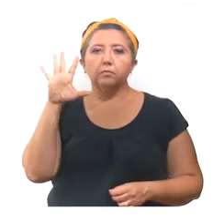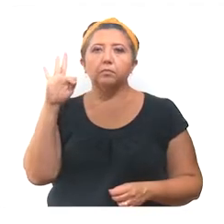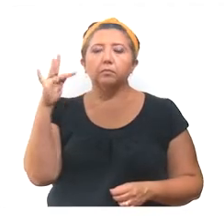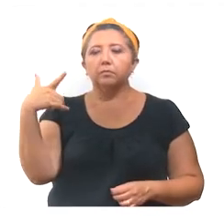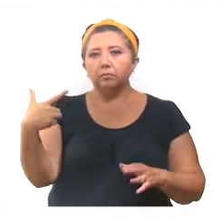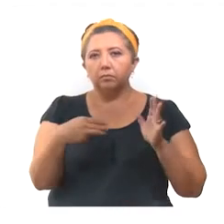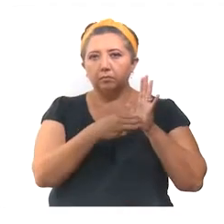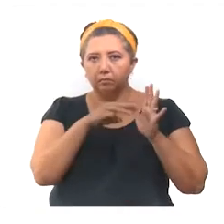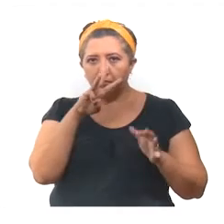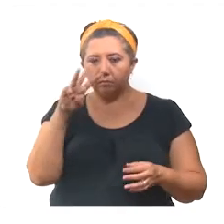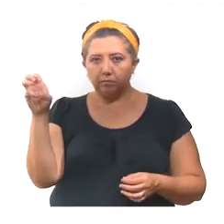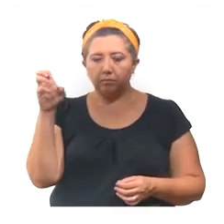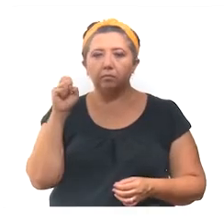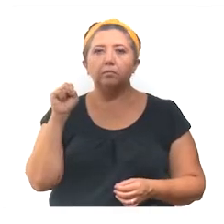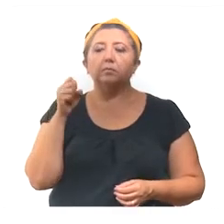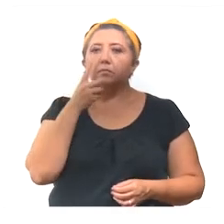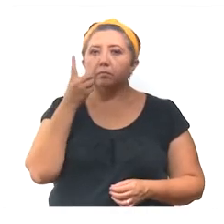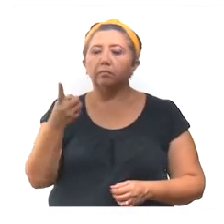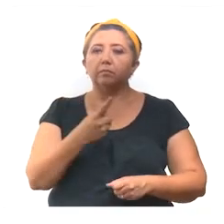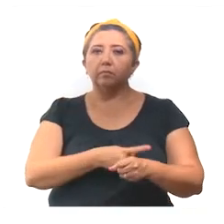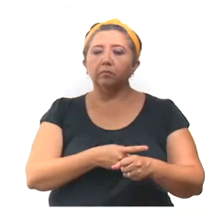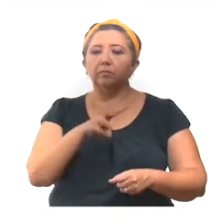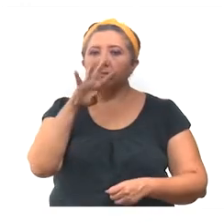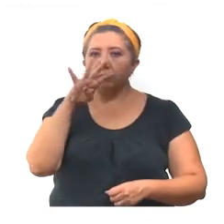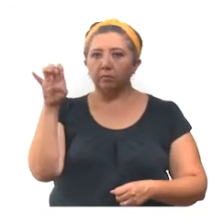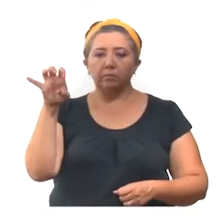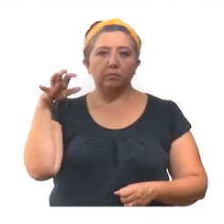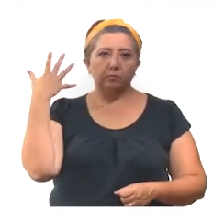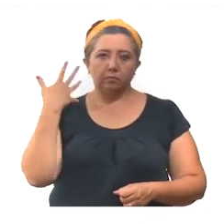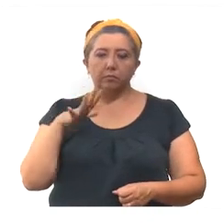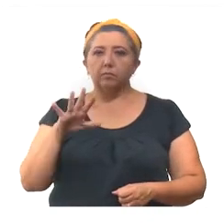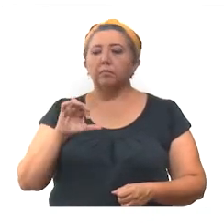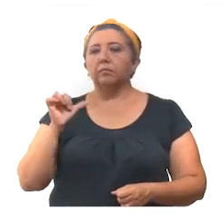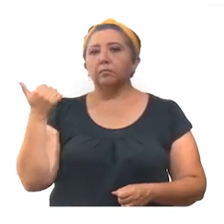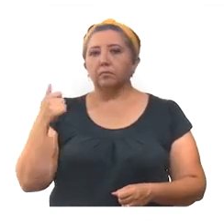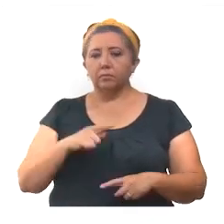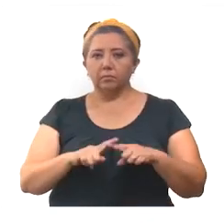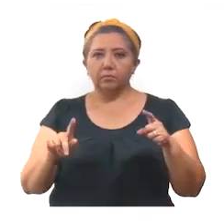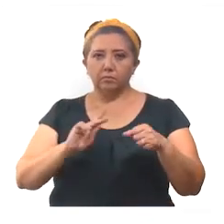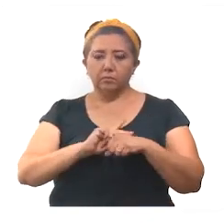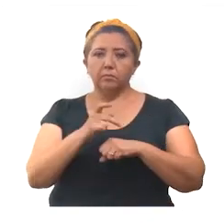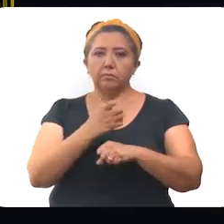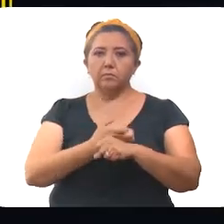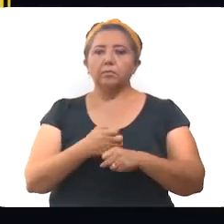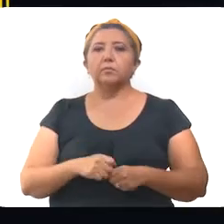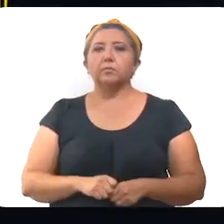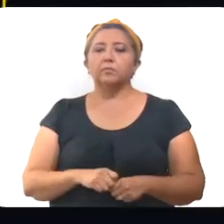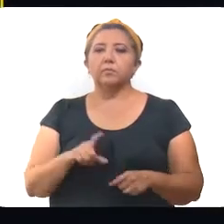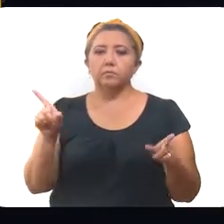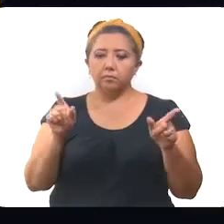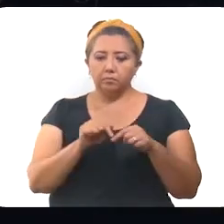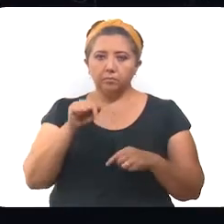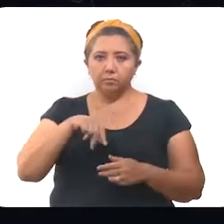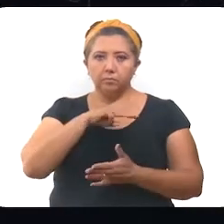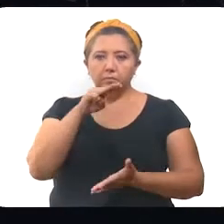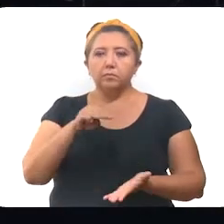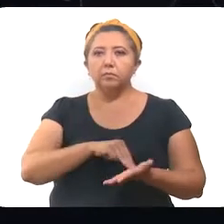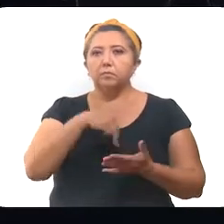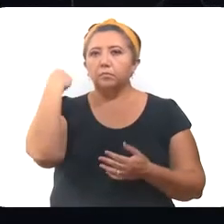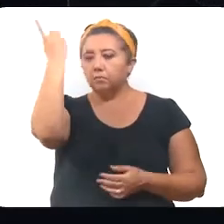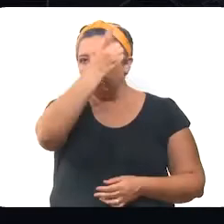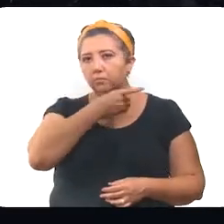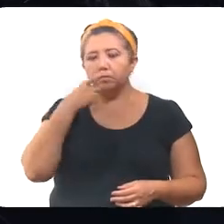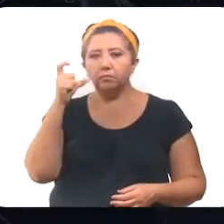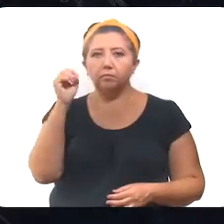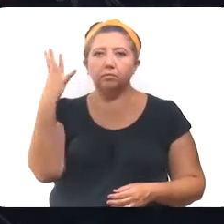los 47.332 casos positivos, 410 son de otro país u otro estado. Específicamente en Mérida se han